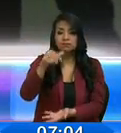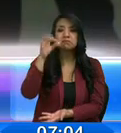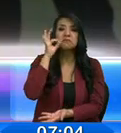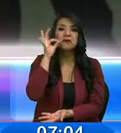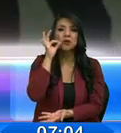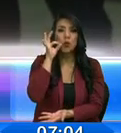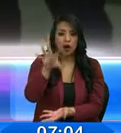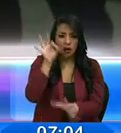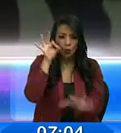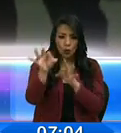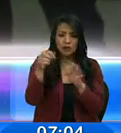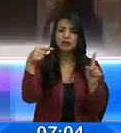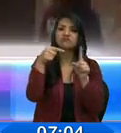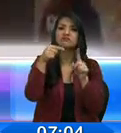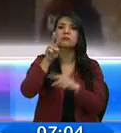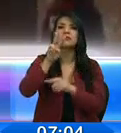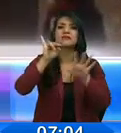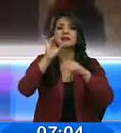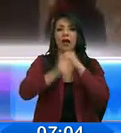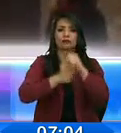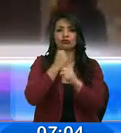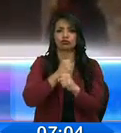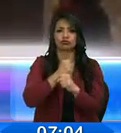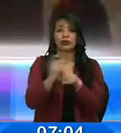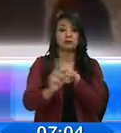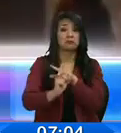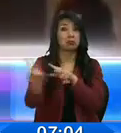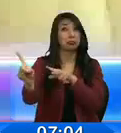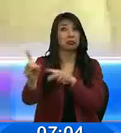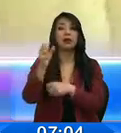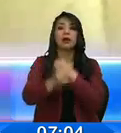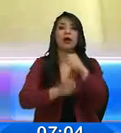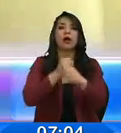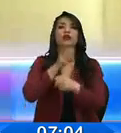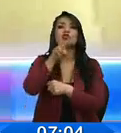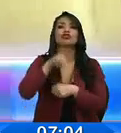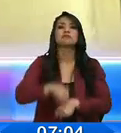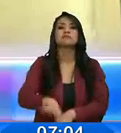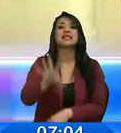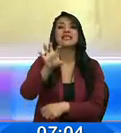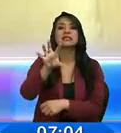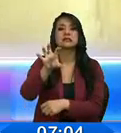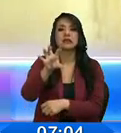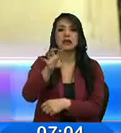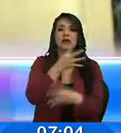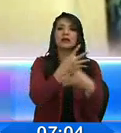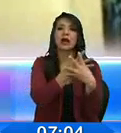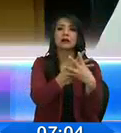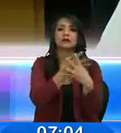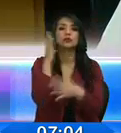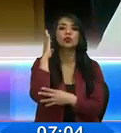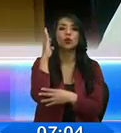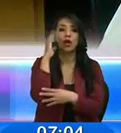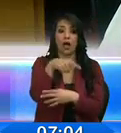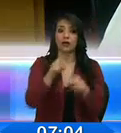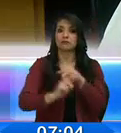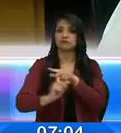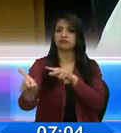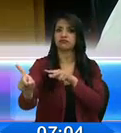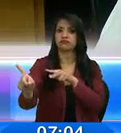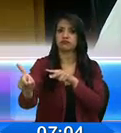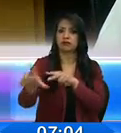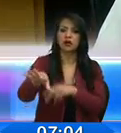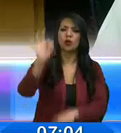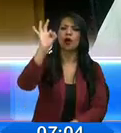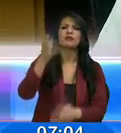capturado tiene 27 años de edad y se confirmó que su fuga fue en 2015 del Centro de Privación de Libertad Libertad de la ciudad de Tulcán. Lo encontramos en La